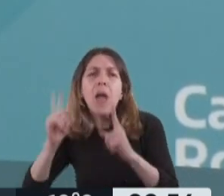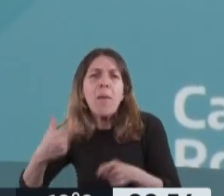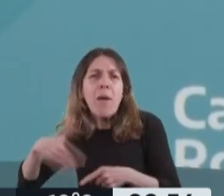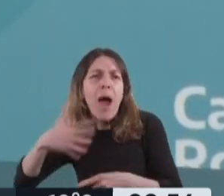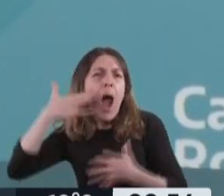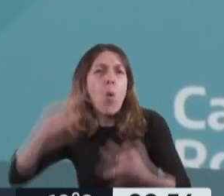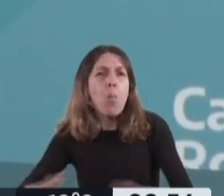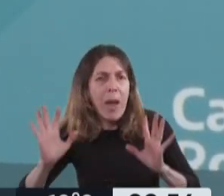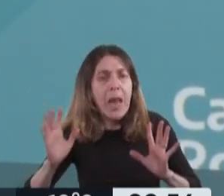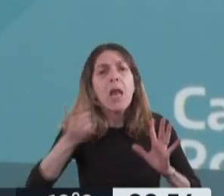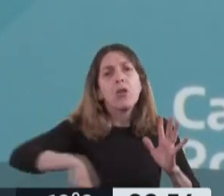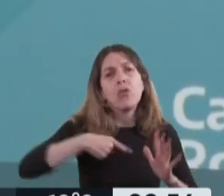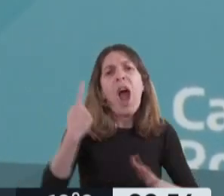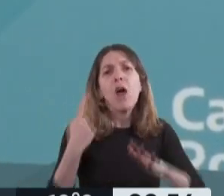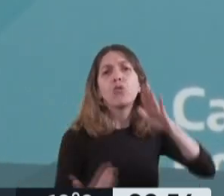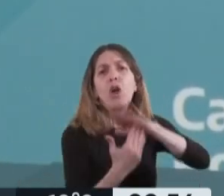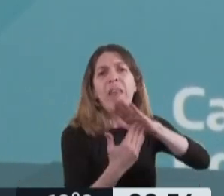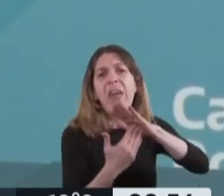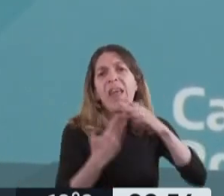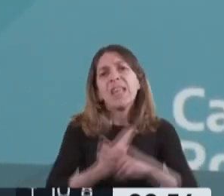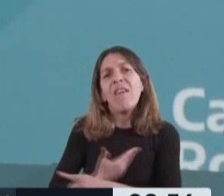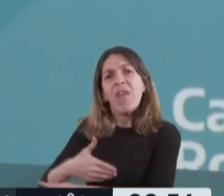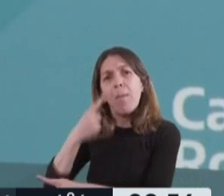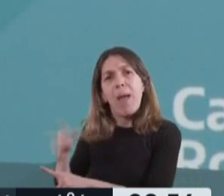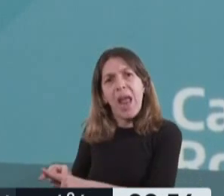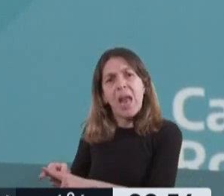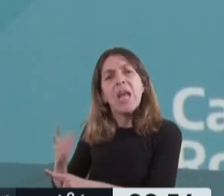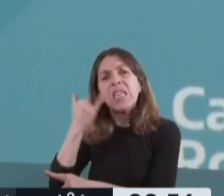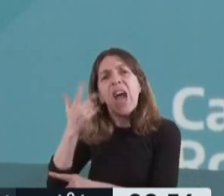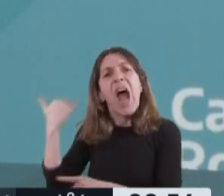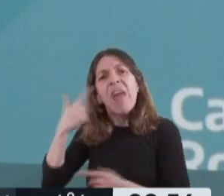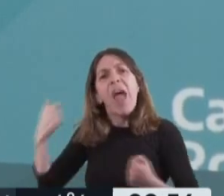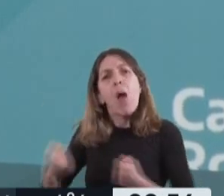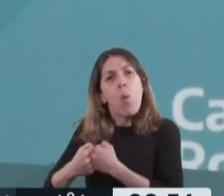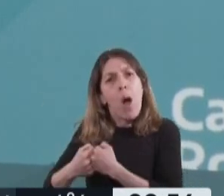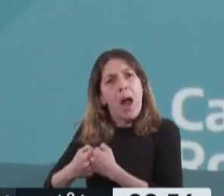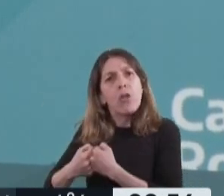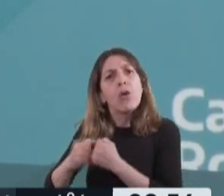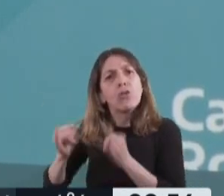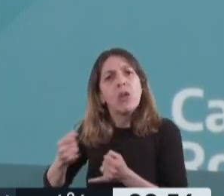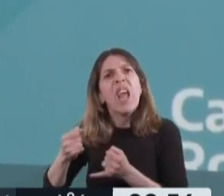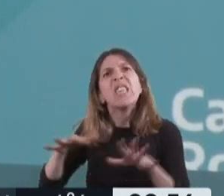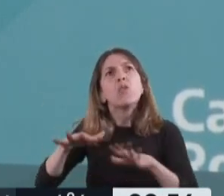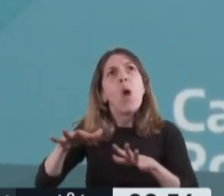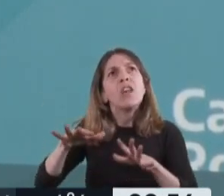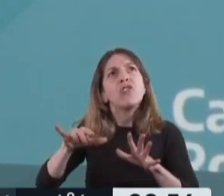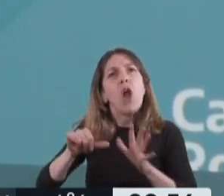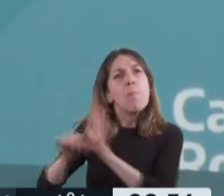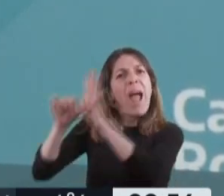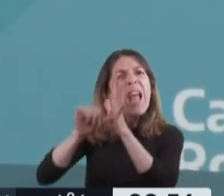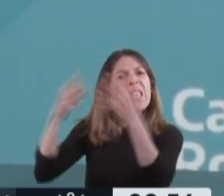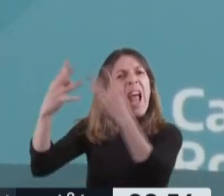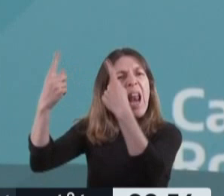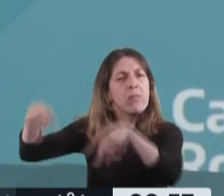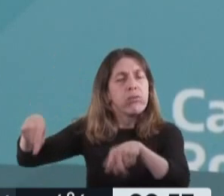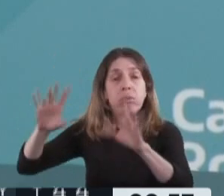entendemos como lo dicen las mismas autoridades del fondo monetario internacional y cuando el acuerdo se alcanzó no había una situación internacional como la que vivimos hoy